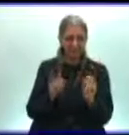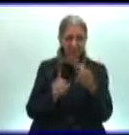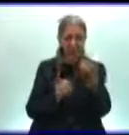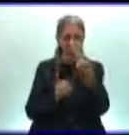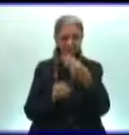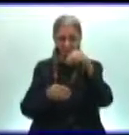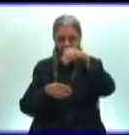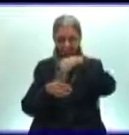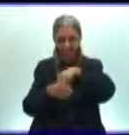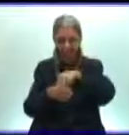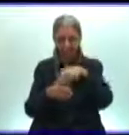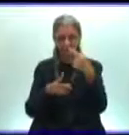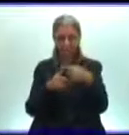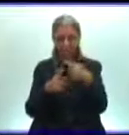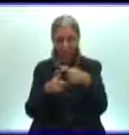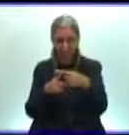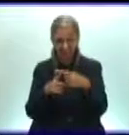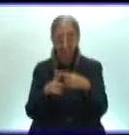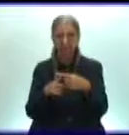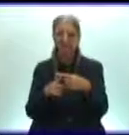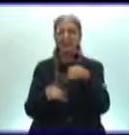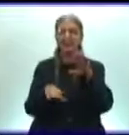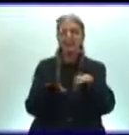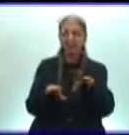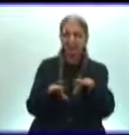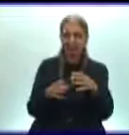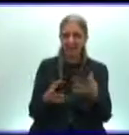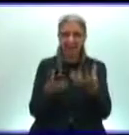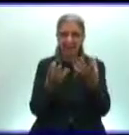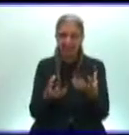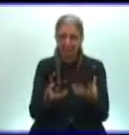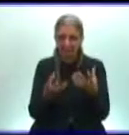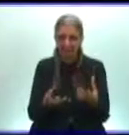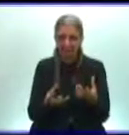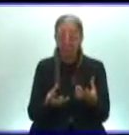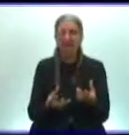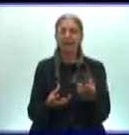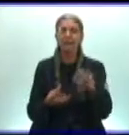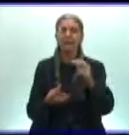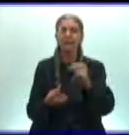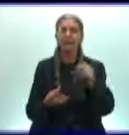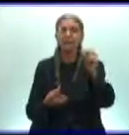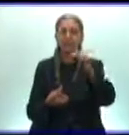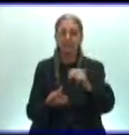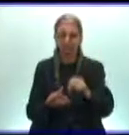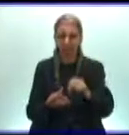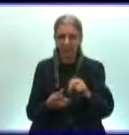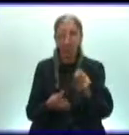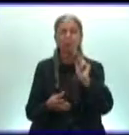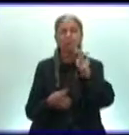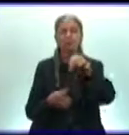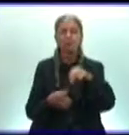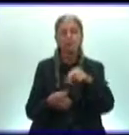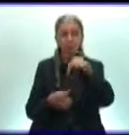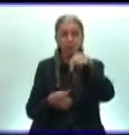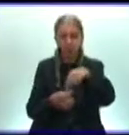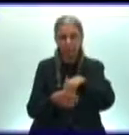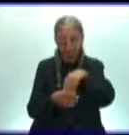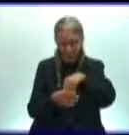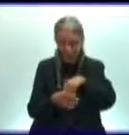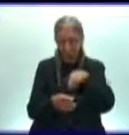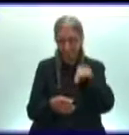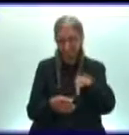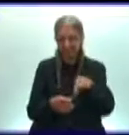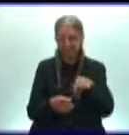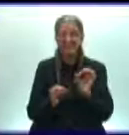tienen carga positiva, determinan la carga nuclear. Es decir, que la carga del núcleo, la carga nuclear,